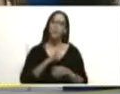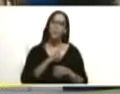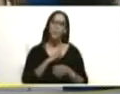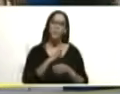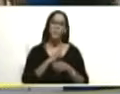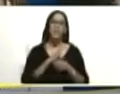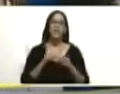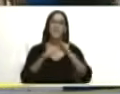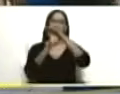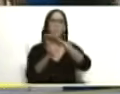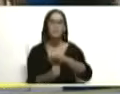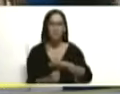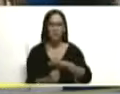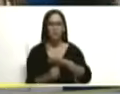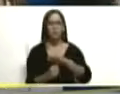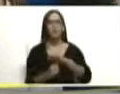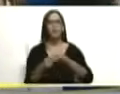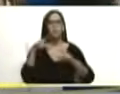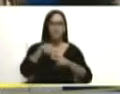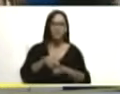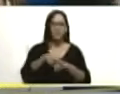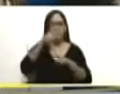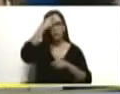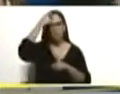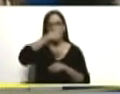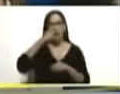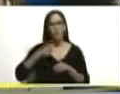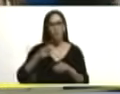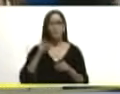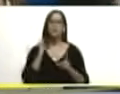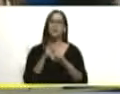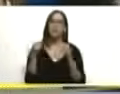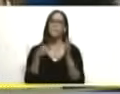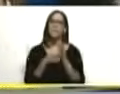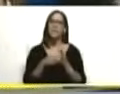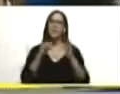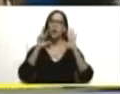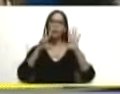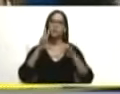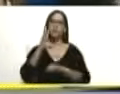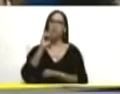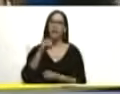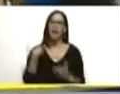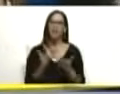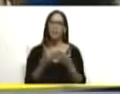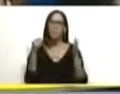y reprimieron, y oprimieron a este pueblo desde 1830 hasta